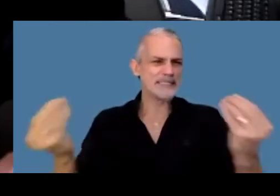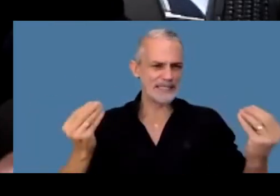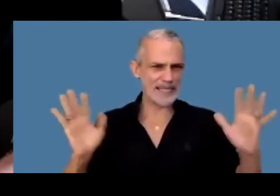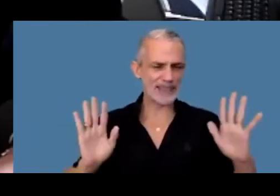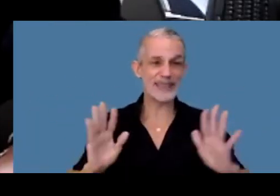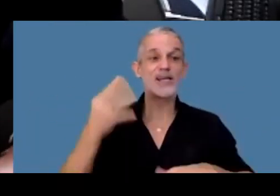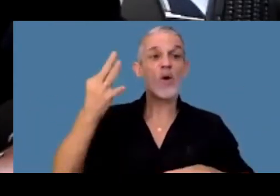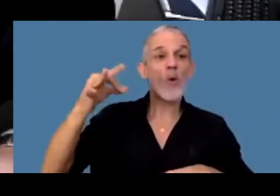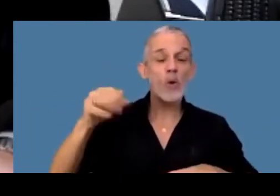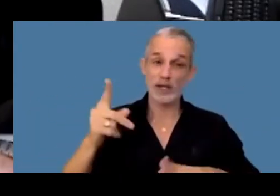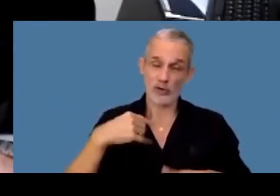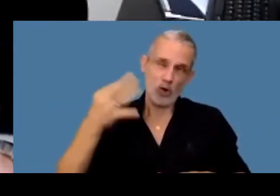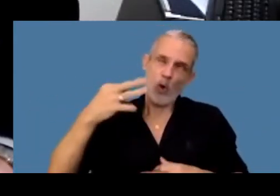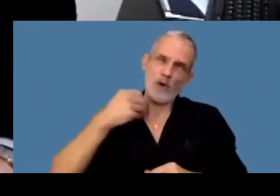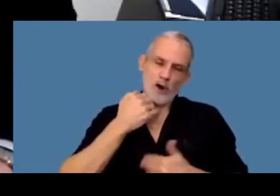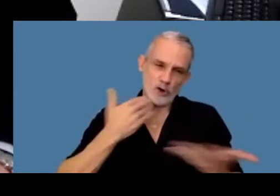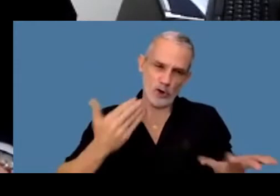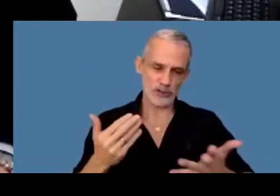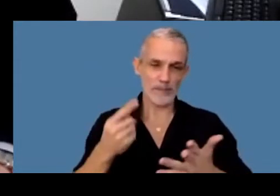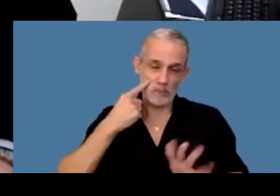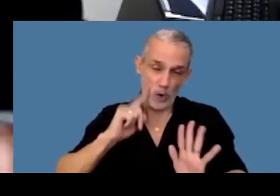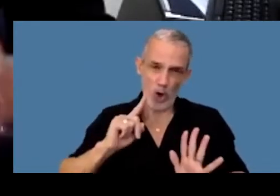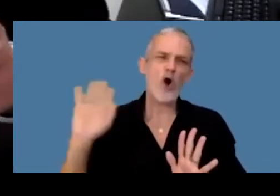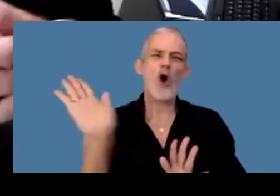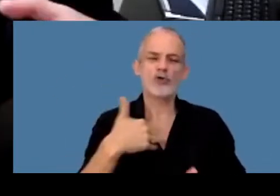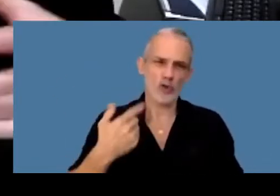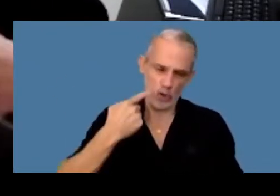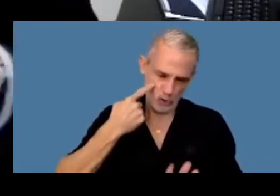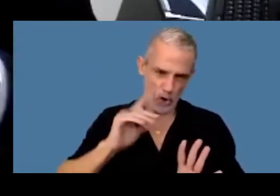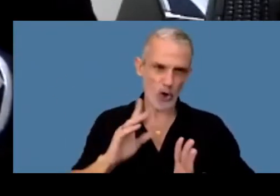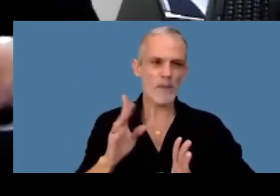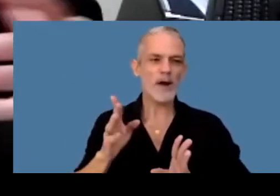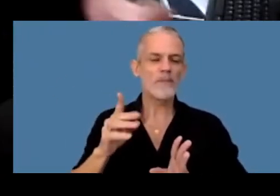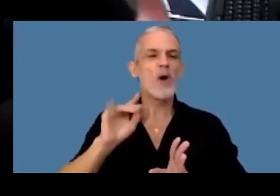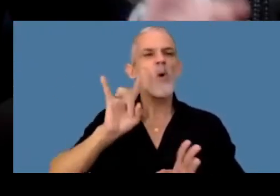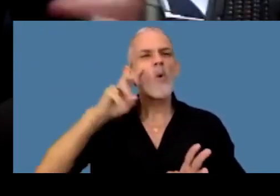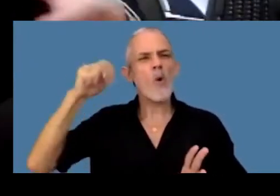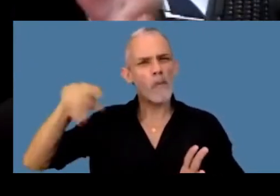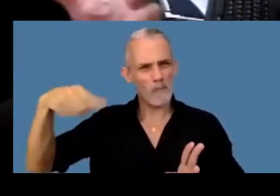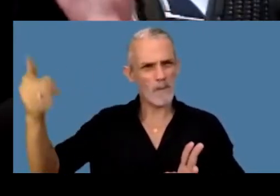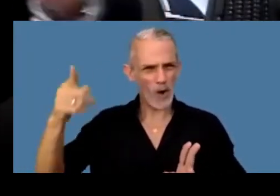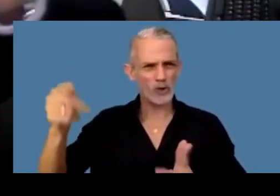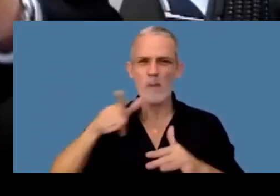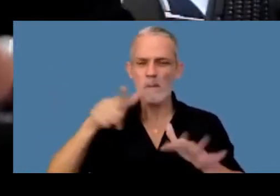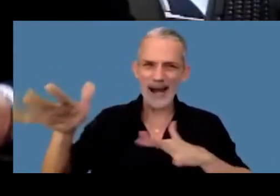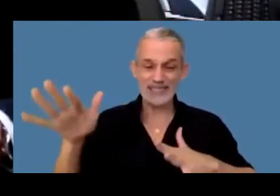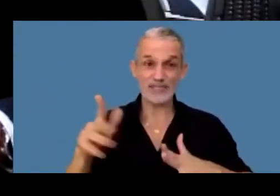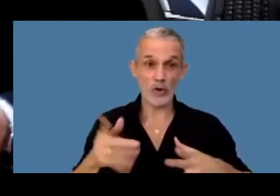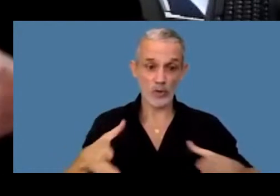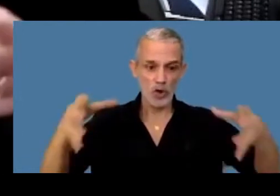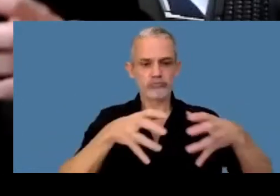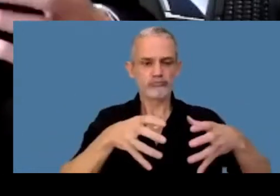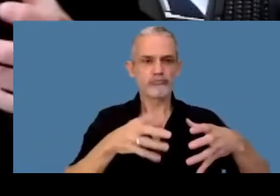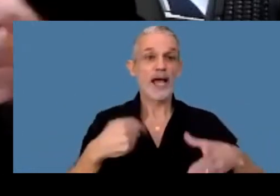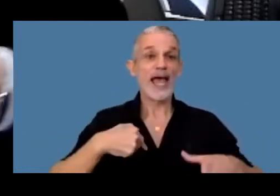verdad no conozco todo, pero me parece más parecido es la UOM. Cada uno elige una seccional y en conjunto eligen, a